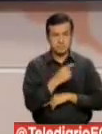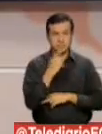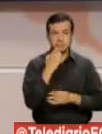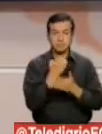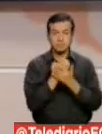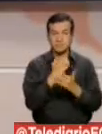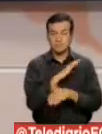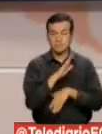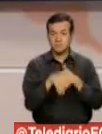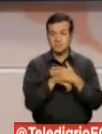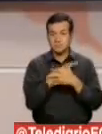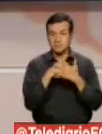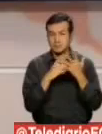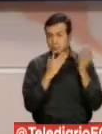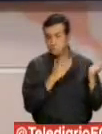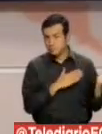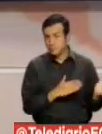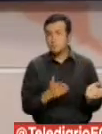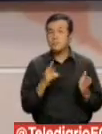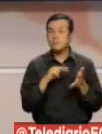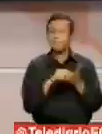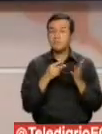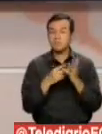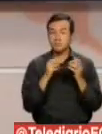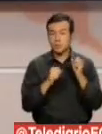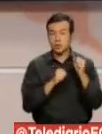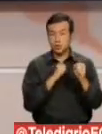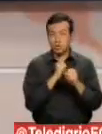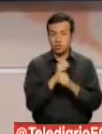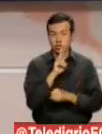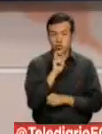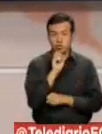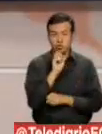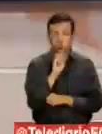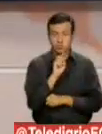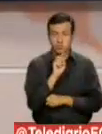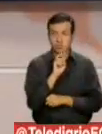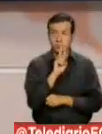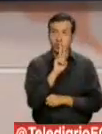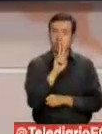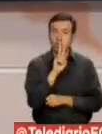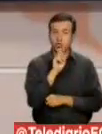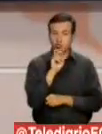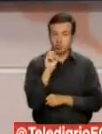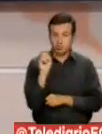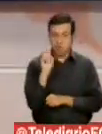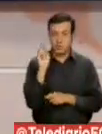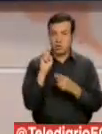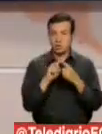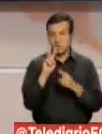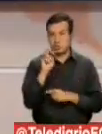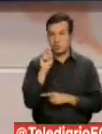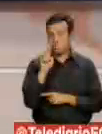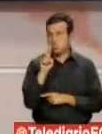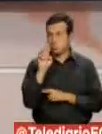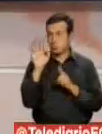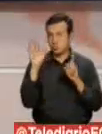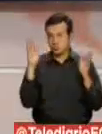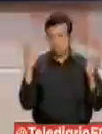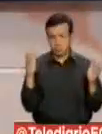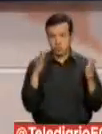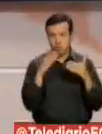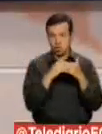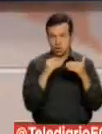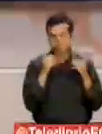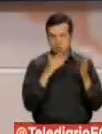Macroeconomía. Y es que del 2000 al 2006, en dolarización, porque no quiero venir a la época del Sucre, del